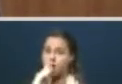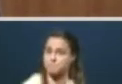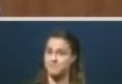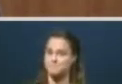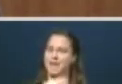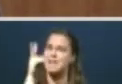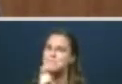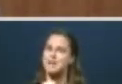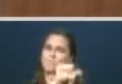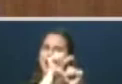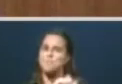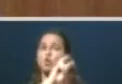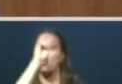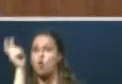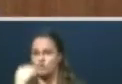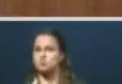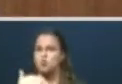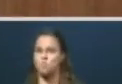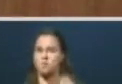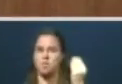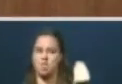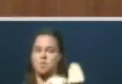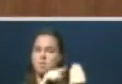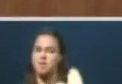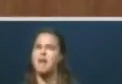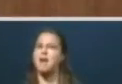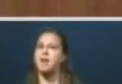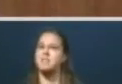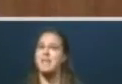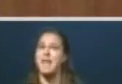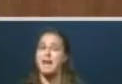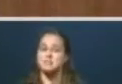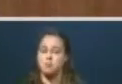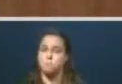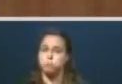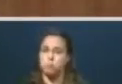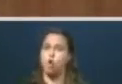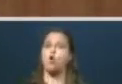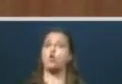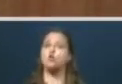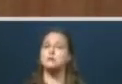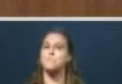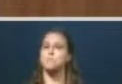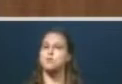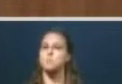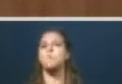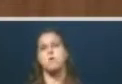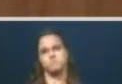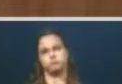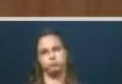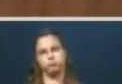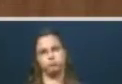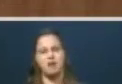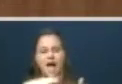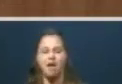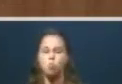ha servido de modelo a otras comunidades se garantiza que hasta la nueva solución de funciones por parte de la junta a los municipios puedan seguir ejerciendo sus